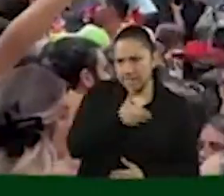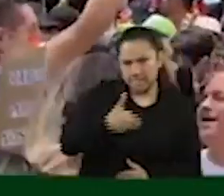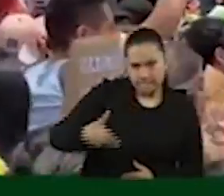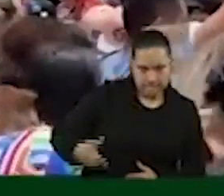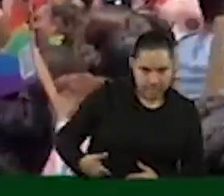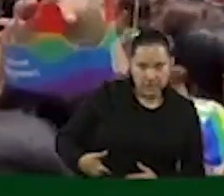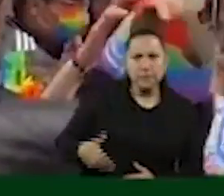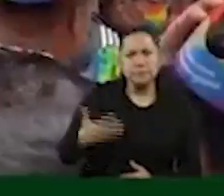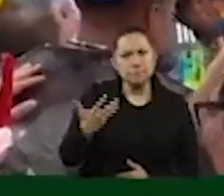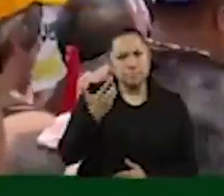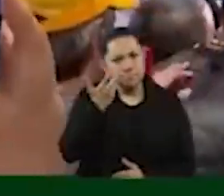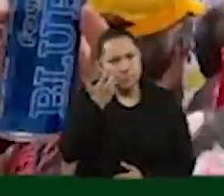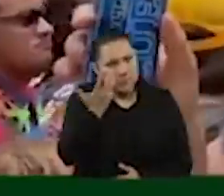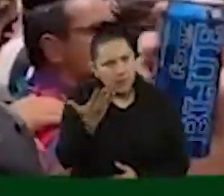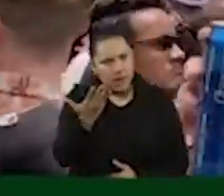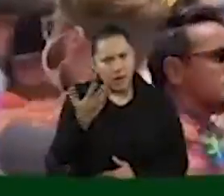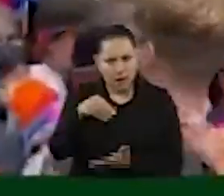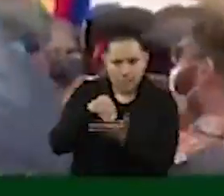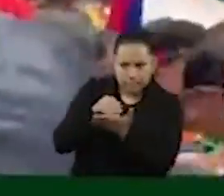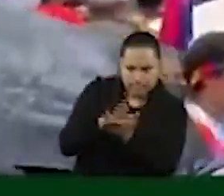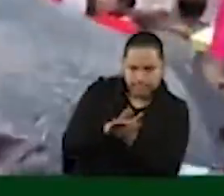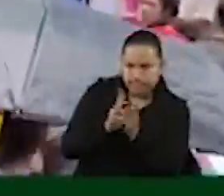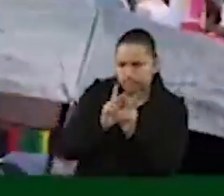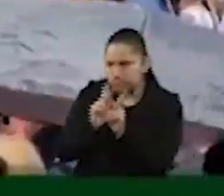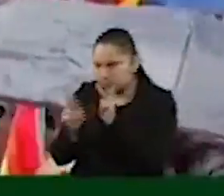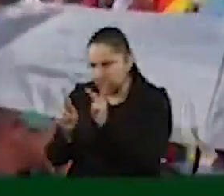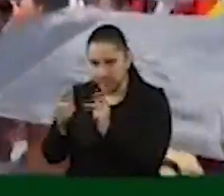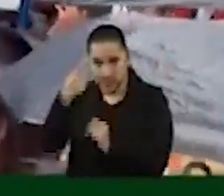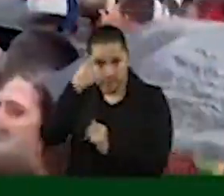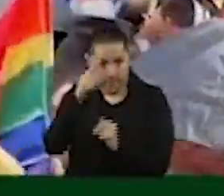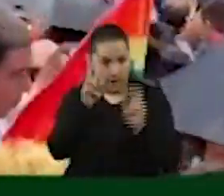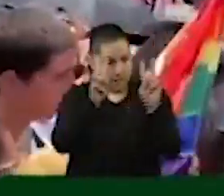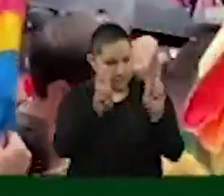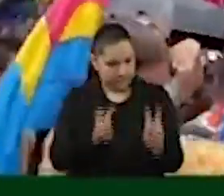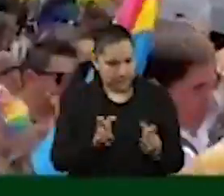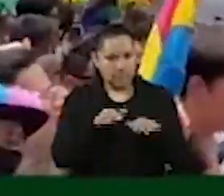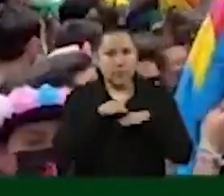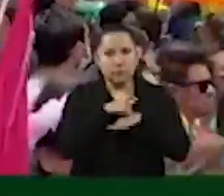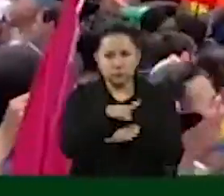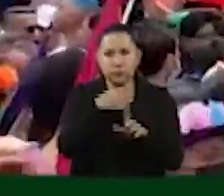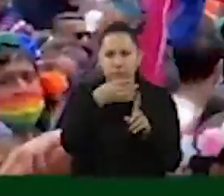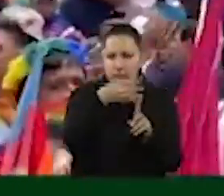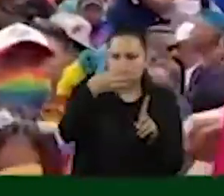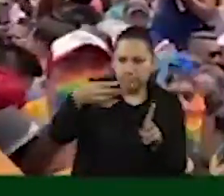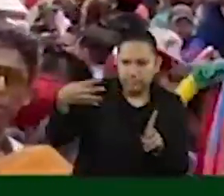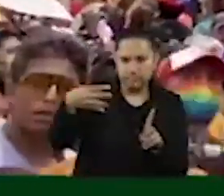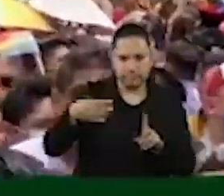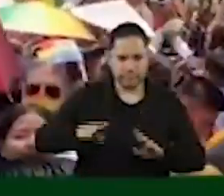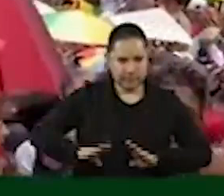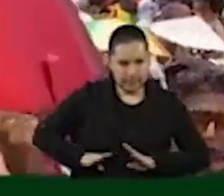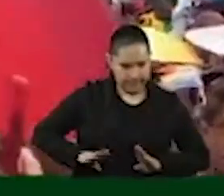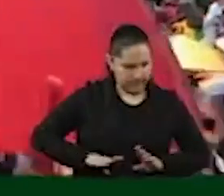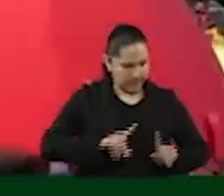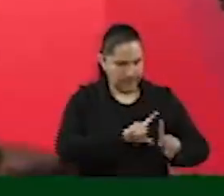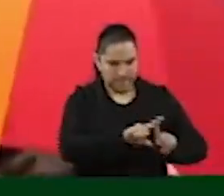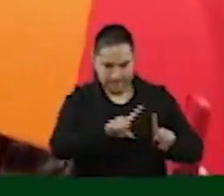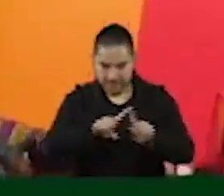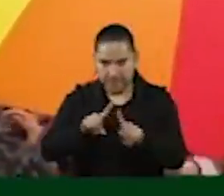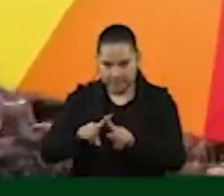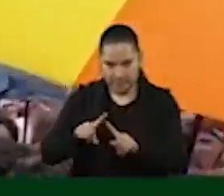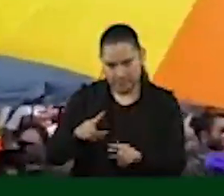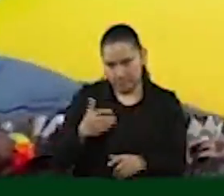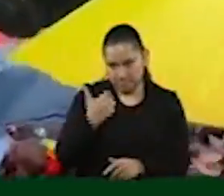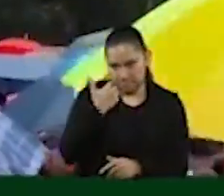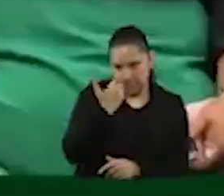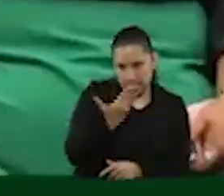para mantener un encuentro y es analizar los pendientes de la agenda en materia de diversidad. Esto luego de aceptar las disculpas provenientes